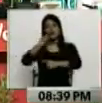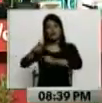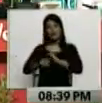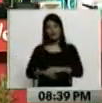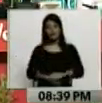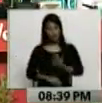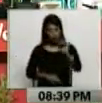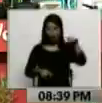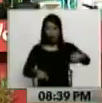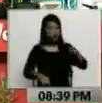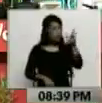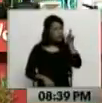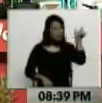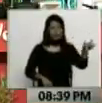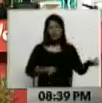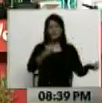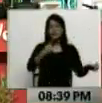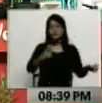que por